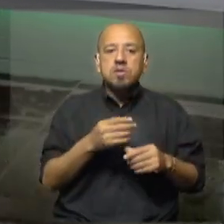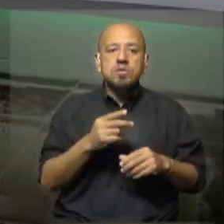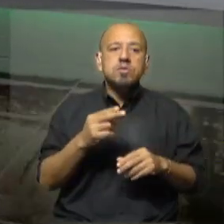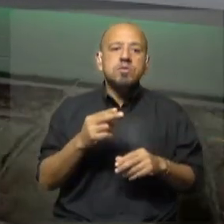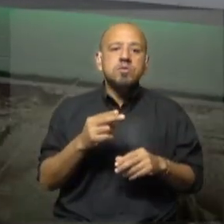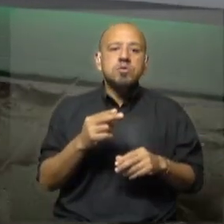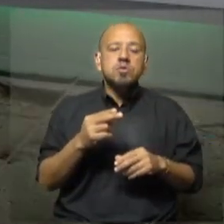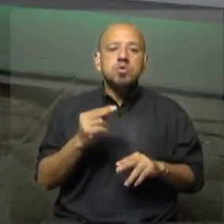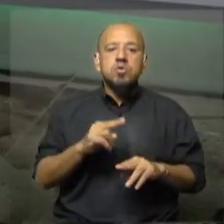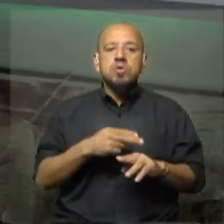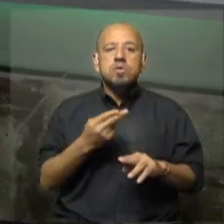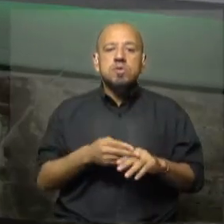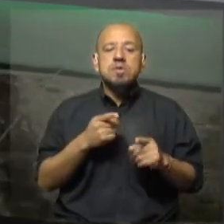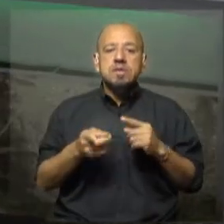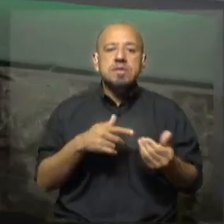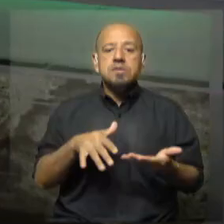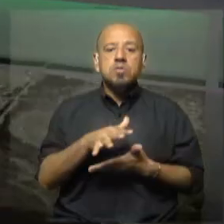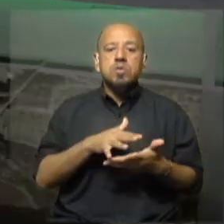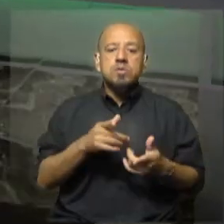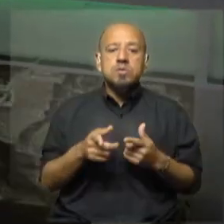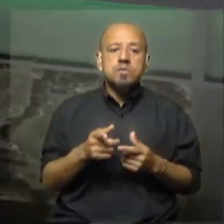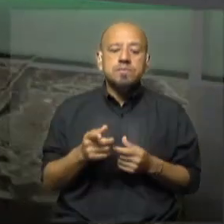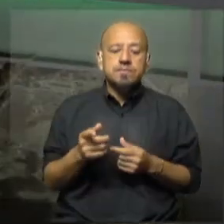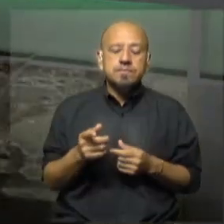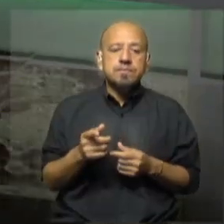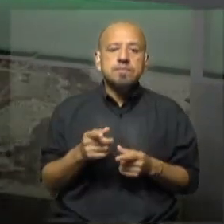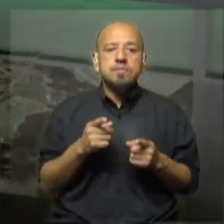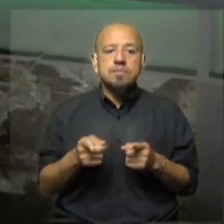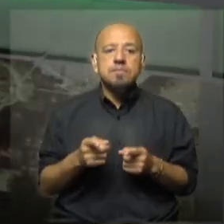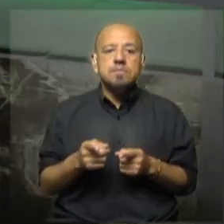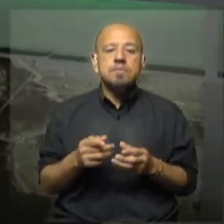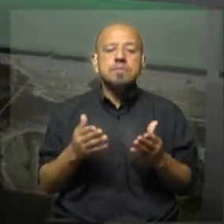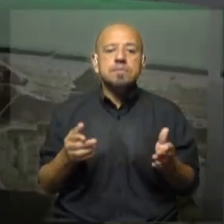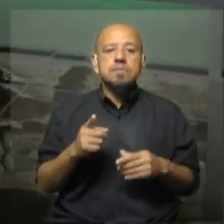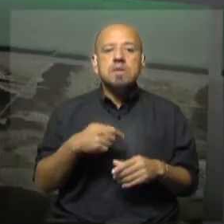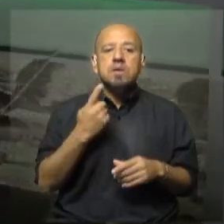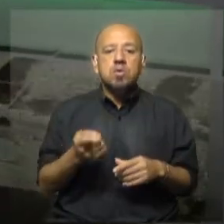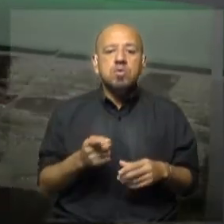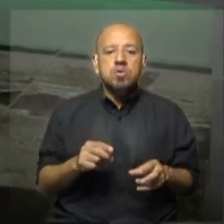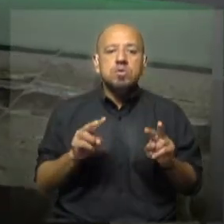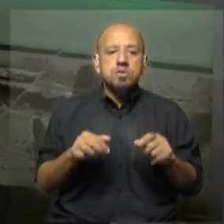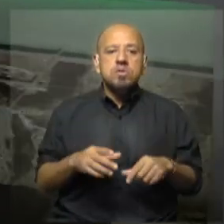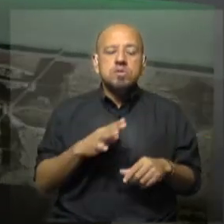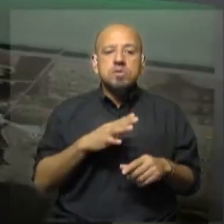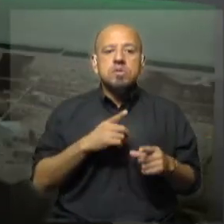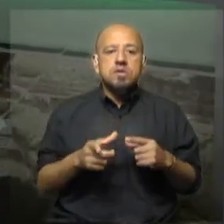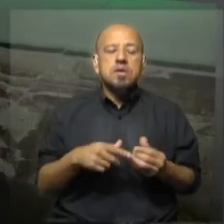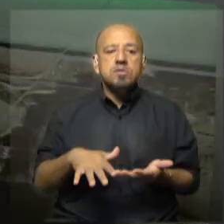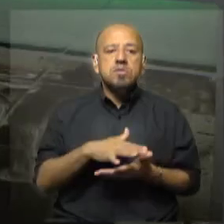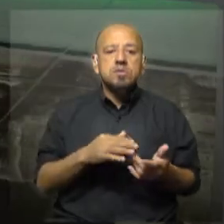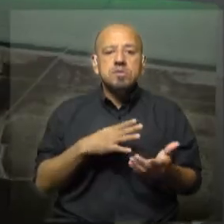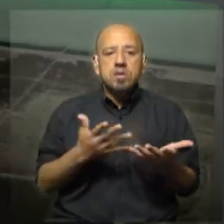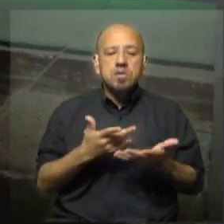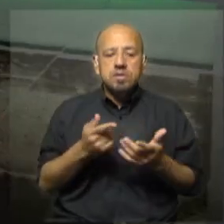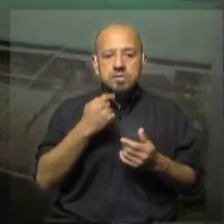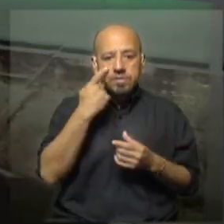ministro extender esta emergencia agropecuaria y abrirla a otros rubros que también están bajo emergencia. Vamos a